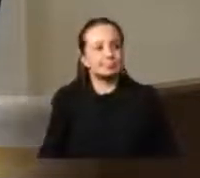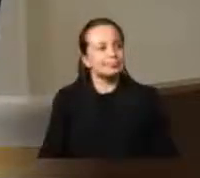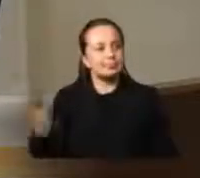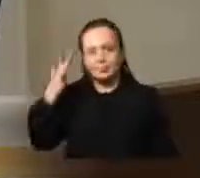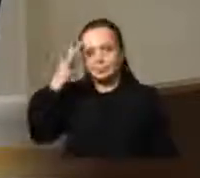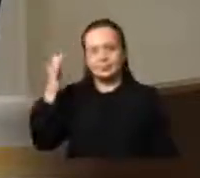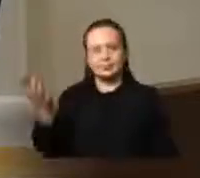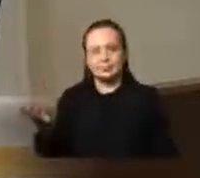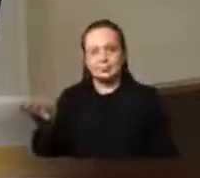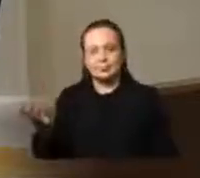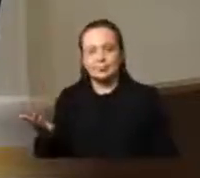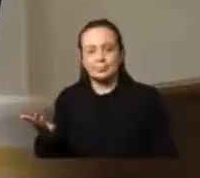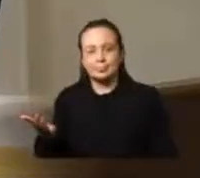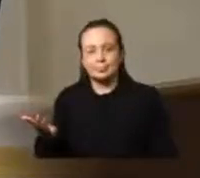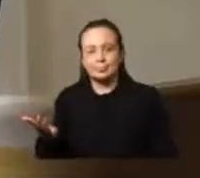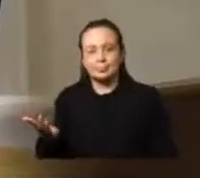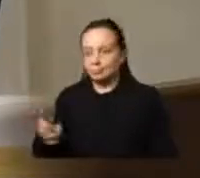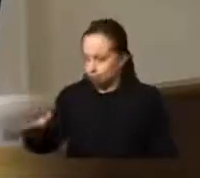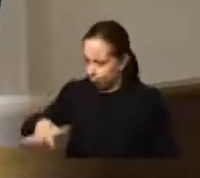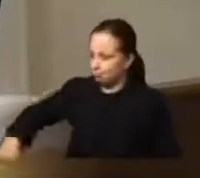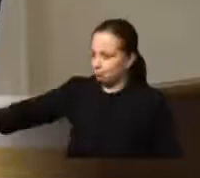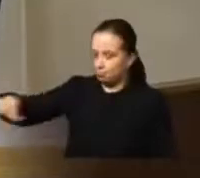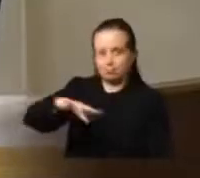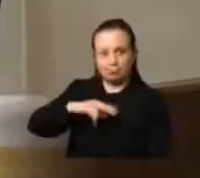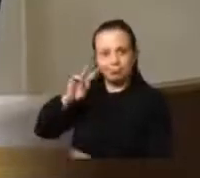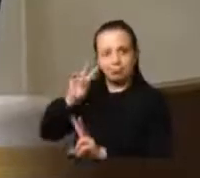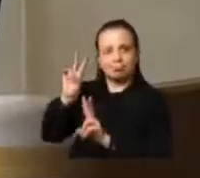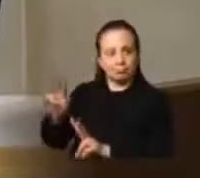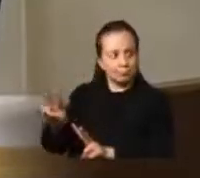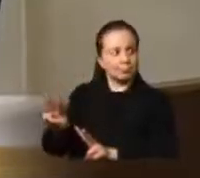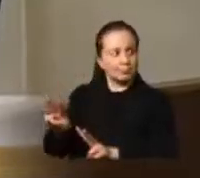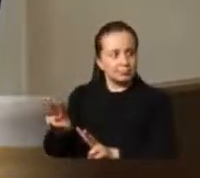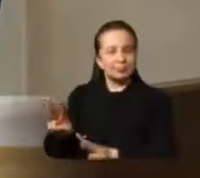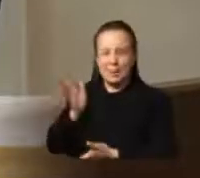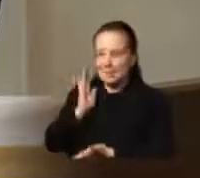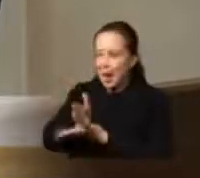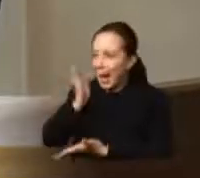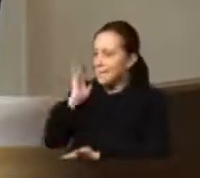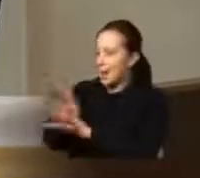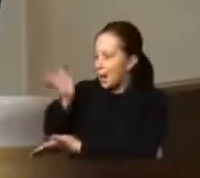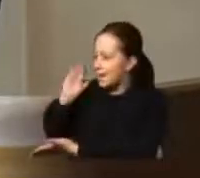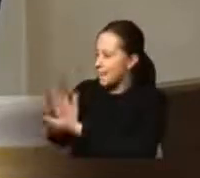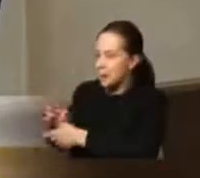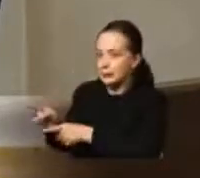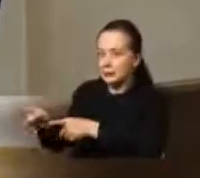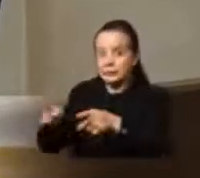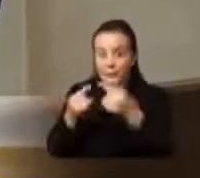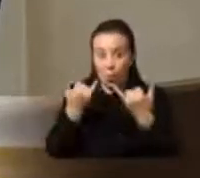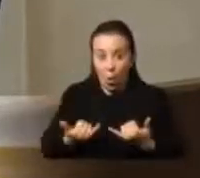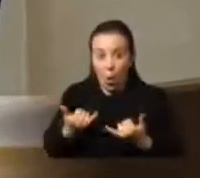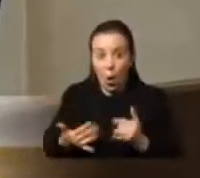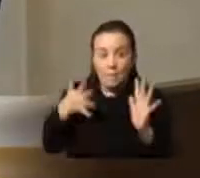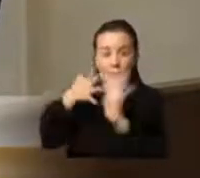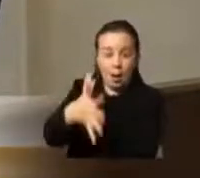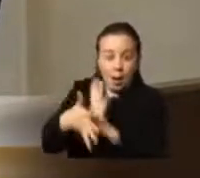Porque no se puede ocultar que buena parte de los hechos que hemos